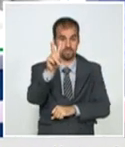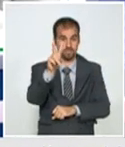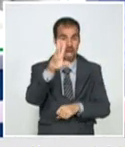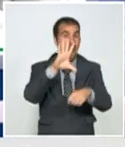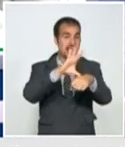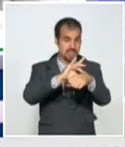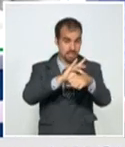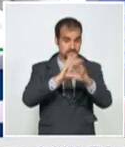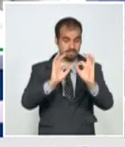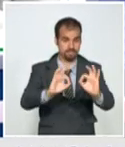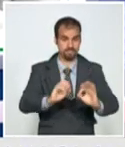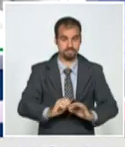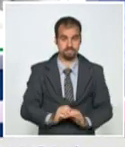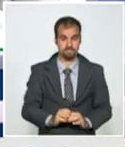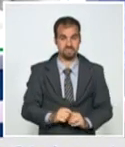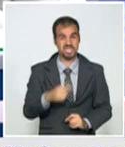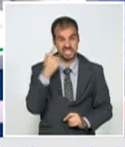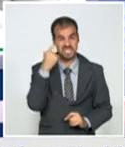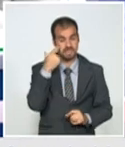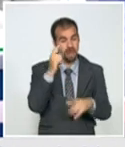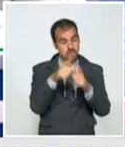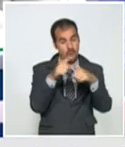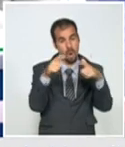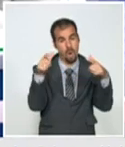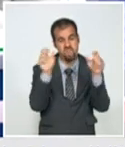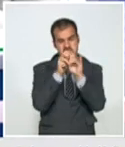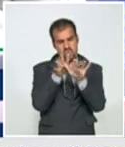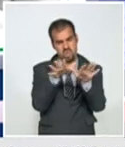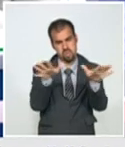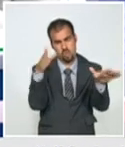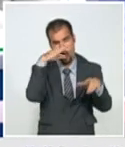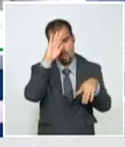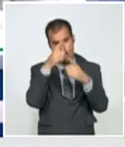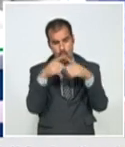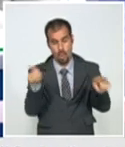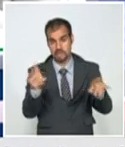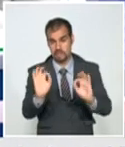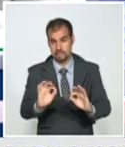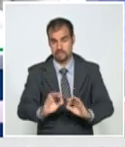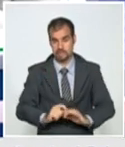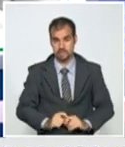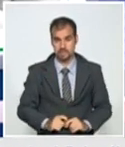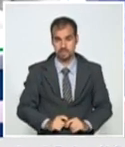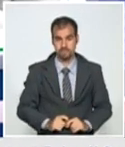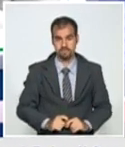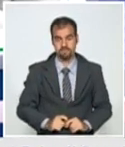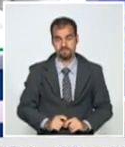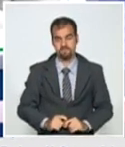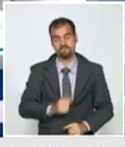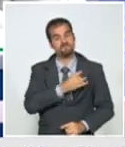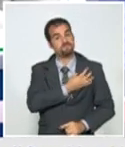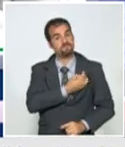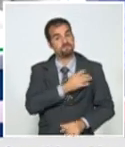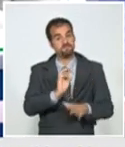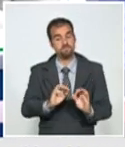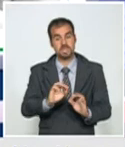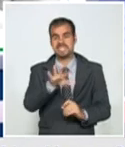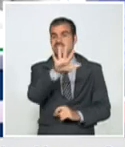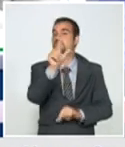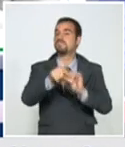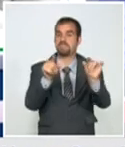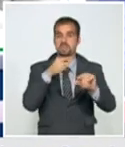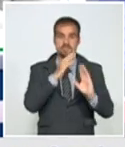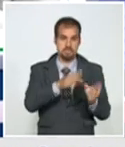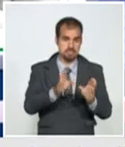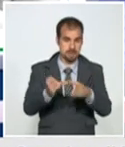También sigue siendo alta el nivel de dispersión en nuestro país. Se lamenta el fallecimiento de 5